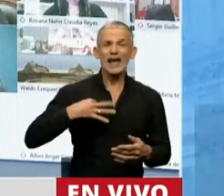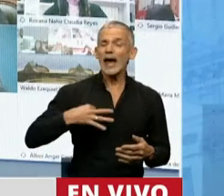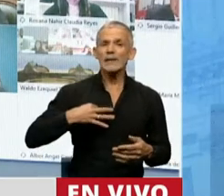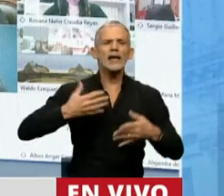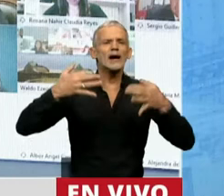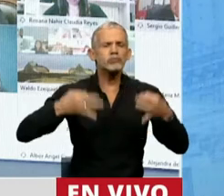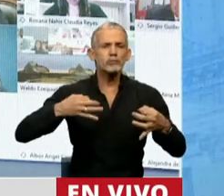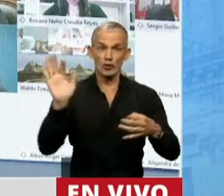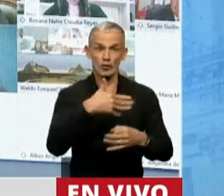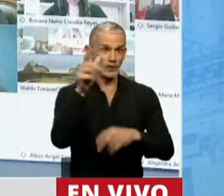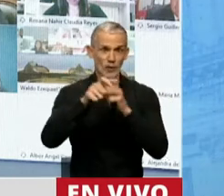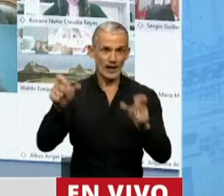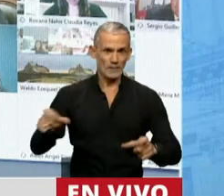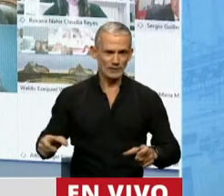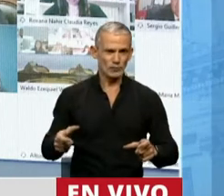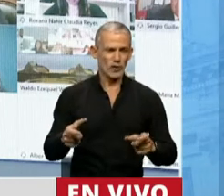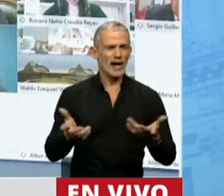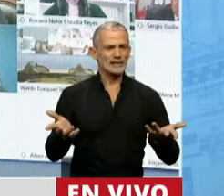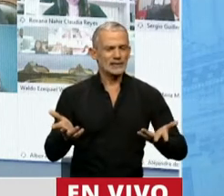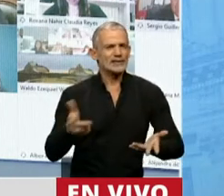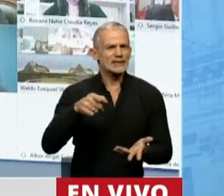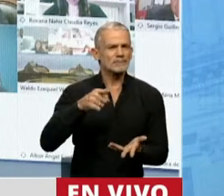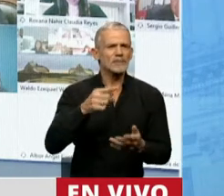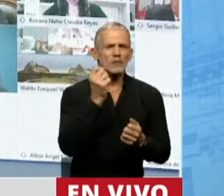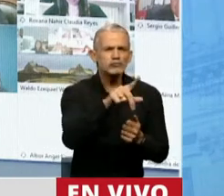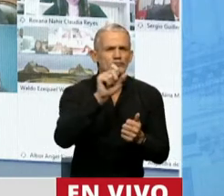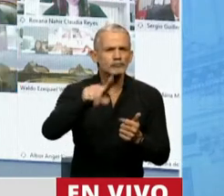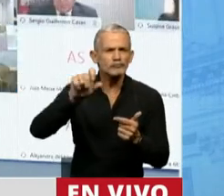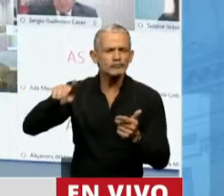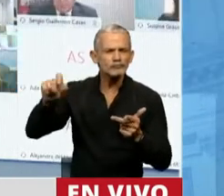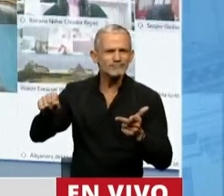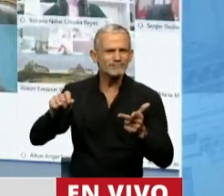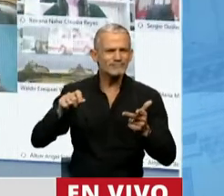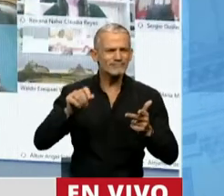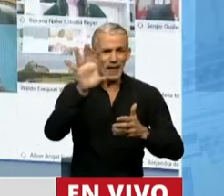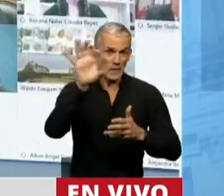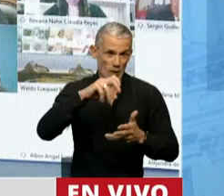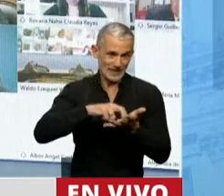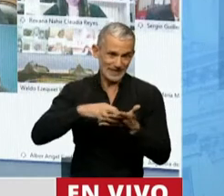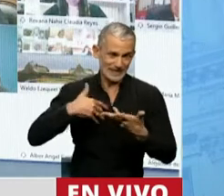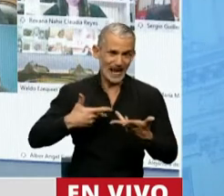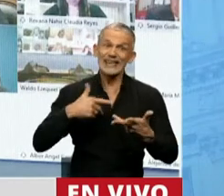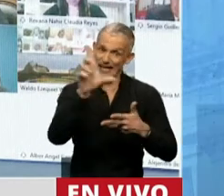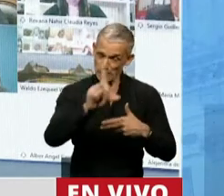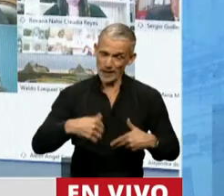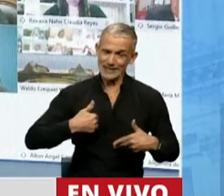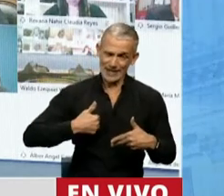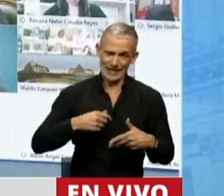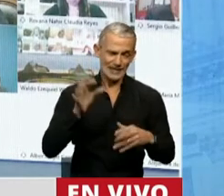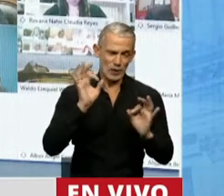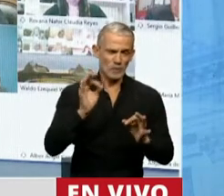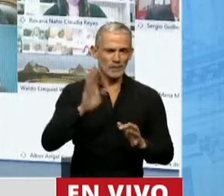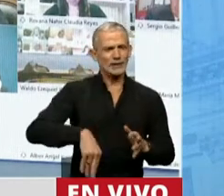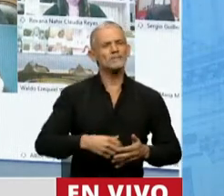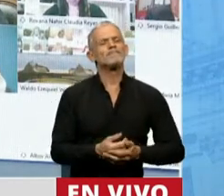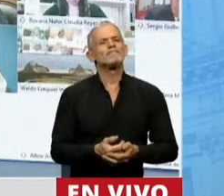dignidad de todas las personas en cada uno de los rincones de esta provincia, de este país. Y